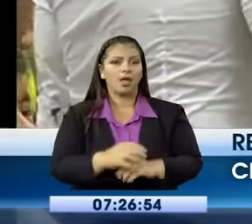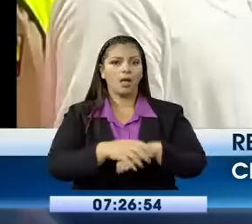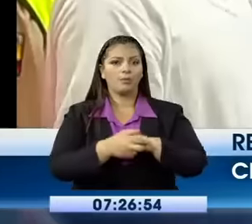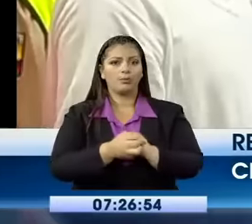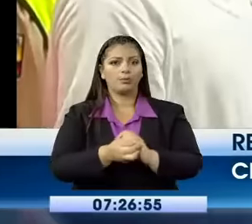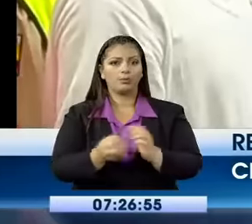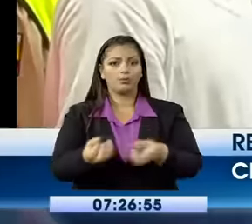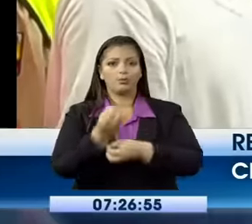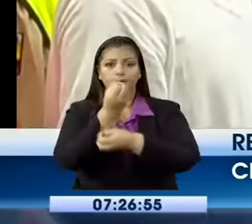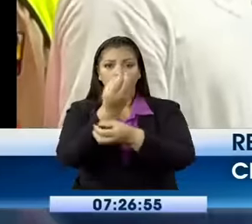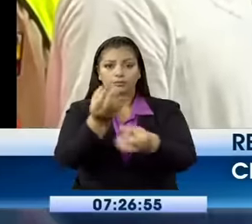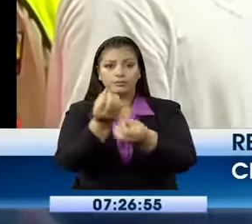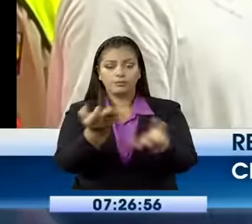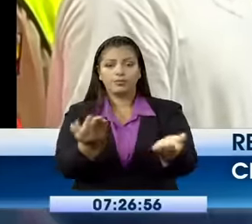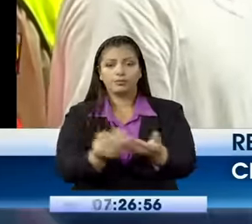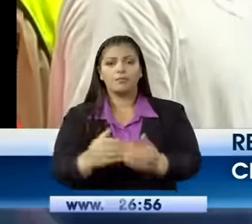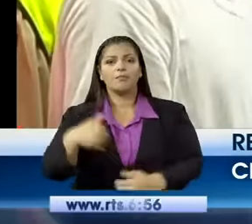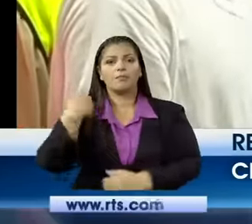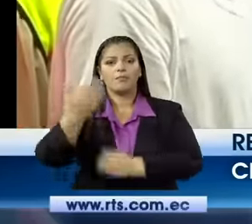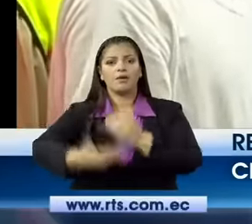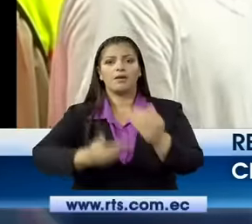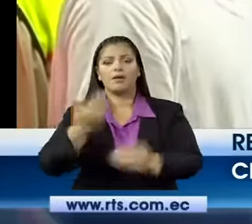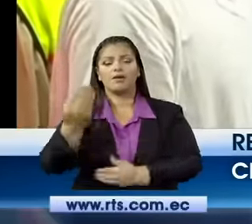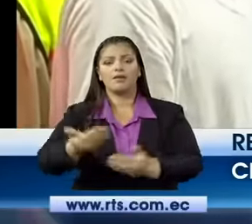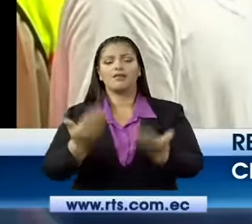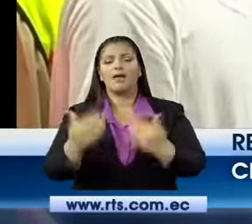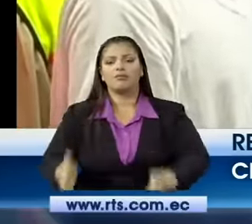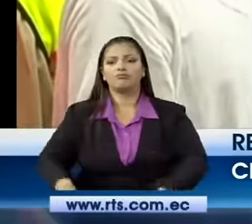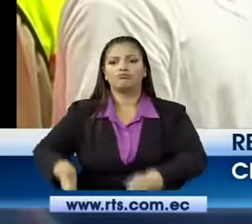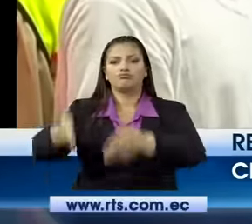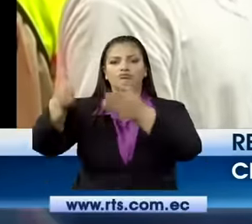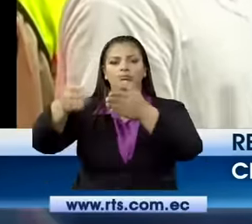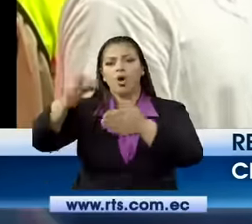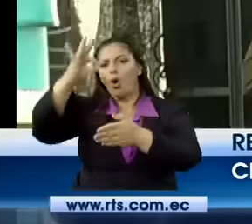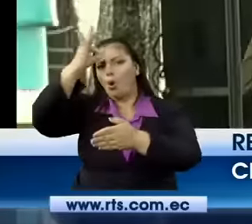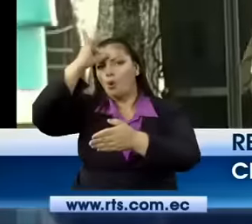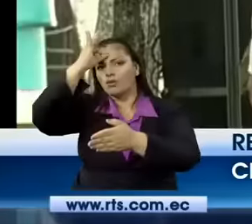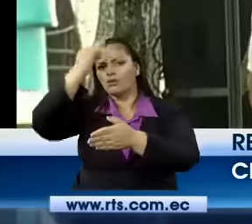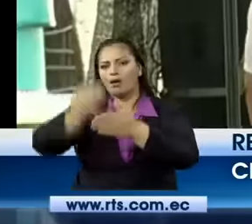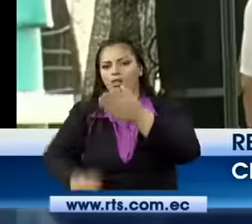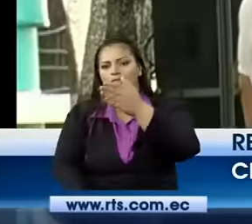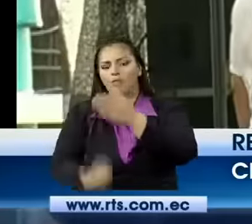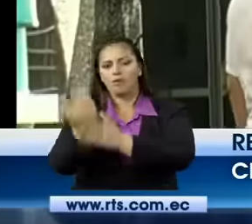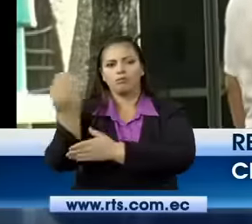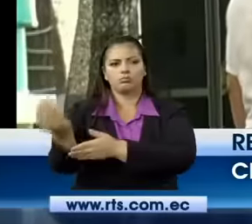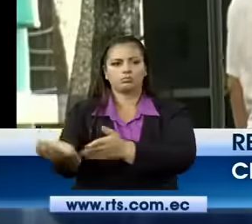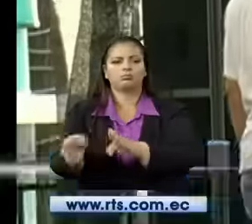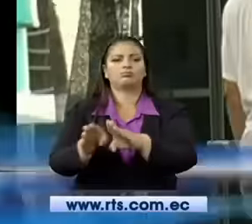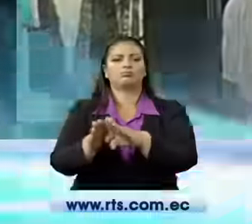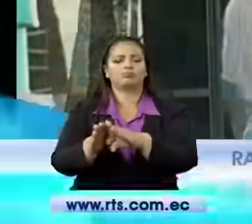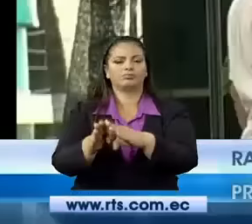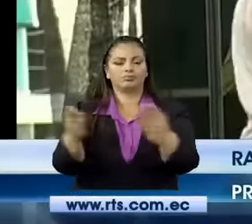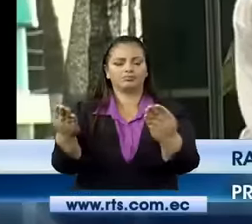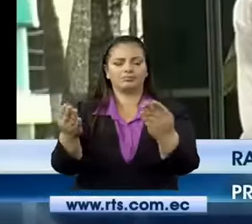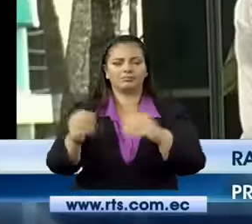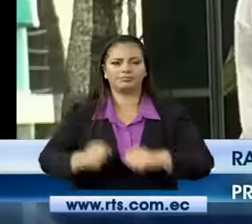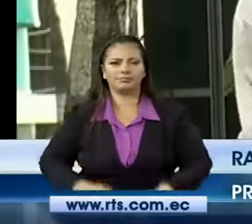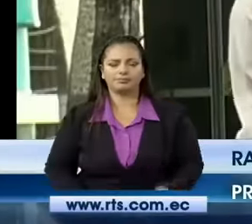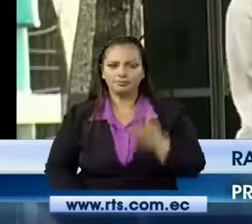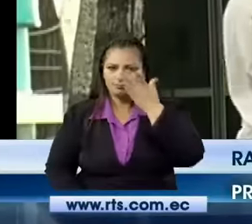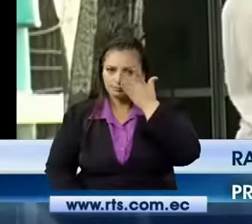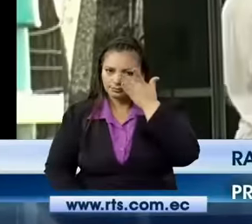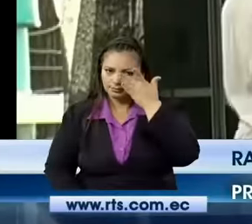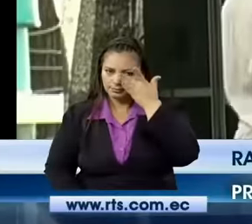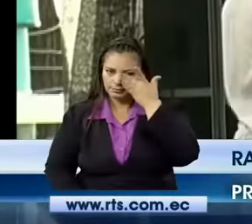en los próximos días entregará uno de los hospitales más grandes de la ciudad de Guayaquil y a pesar de las dificultades hemos